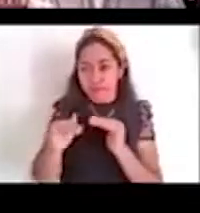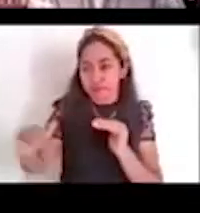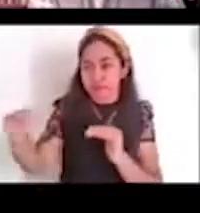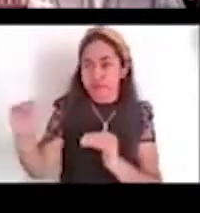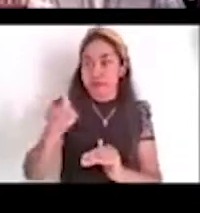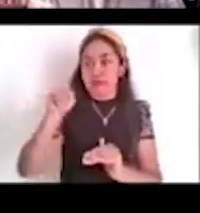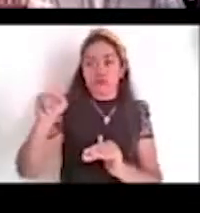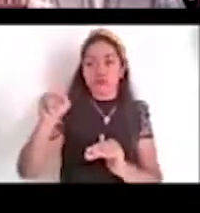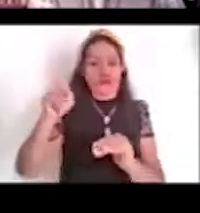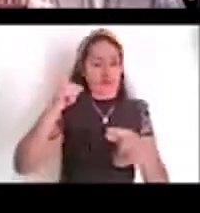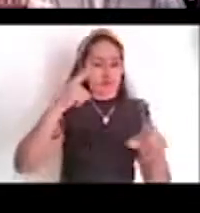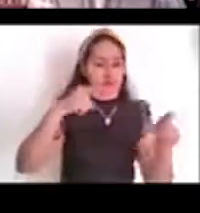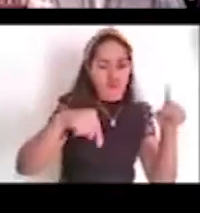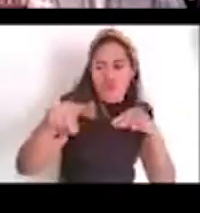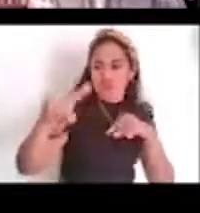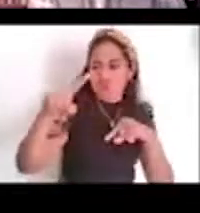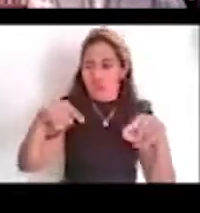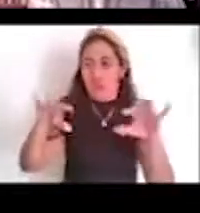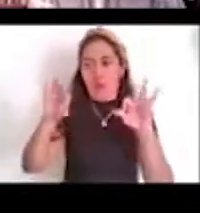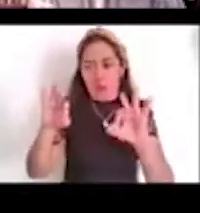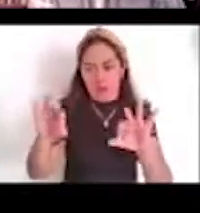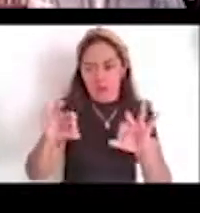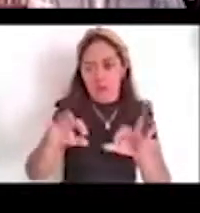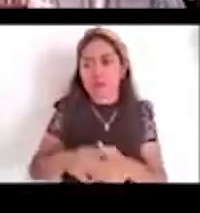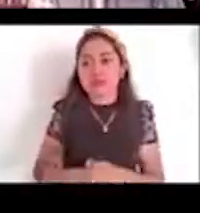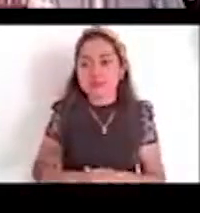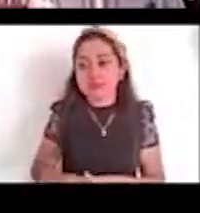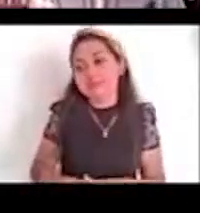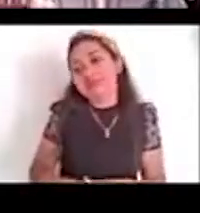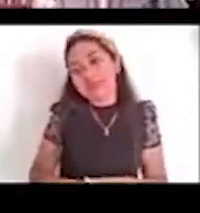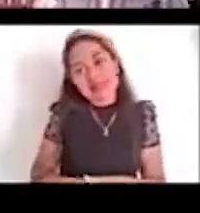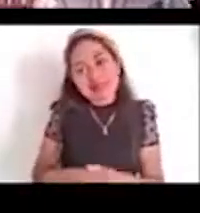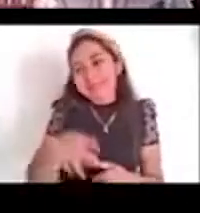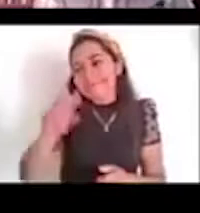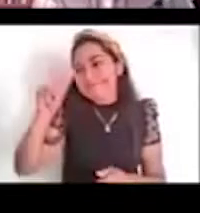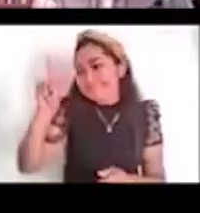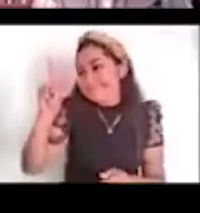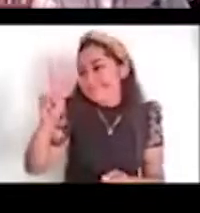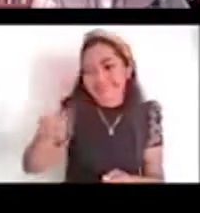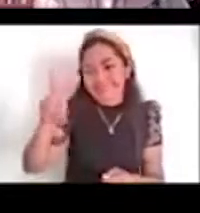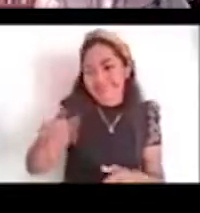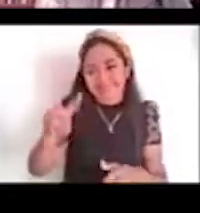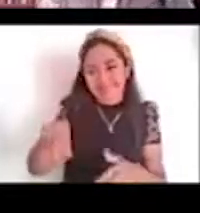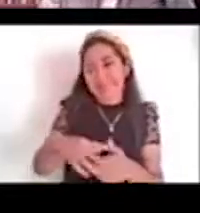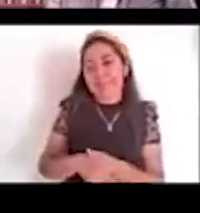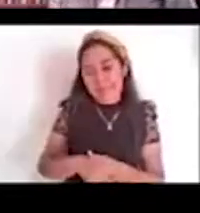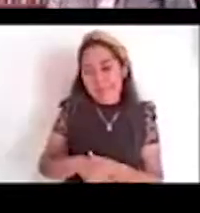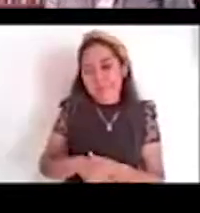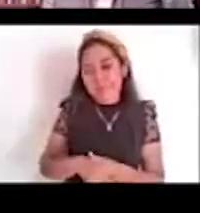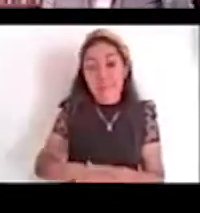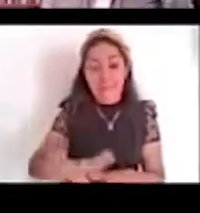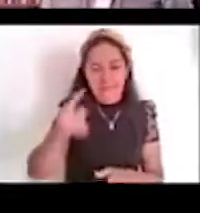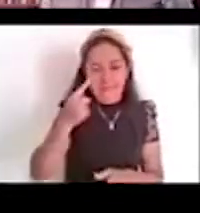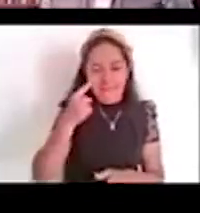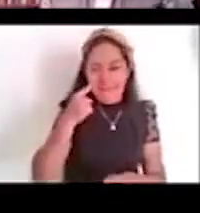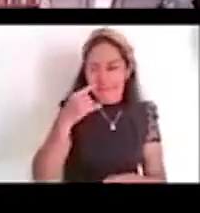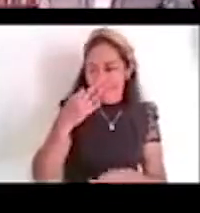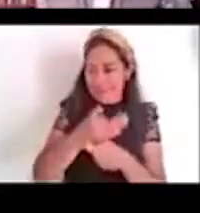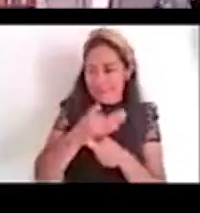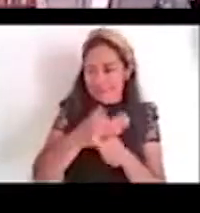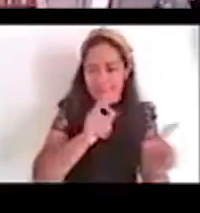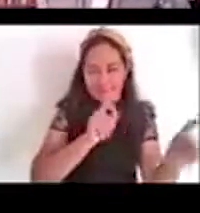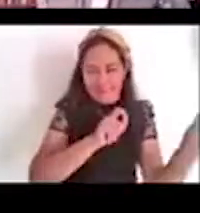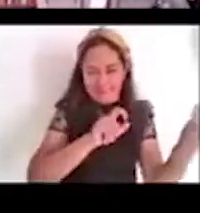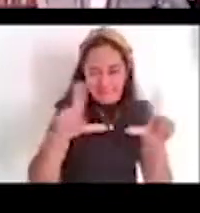divinidad del personaje, ¿no? Sí, se cae en una fase de despotismo. Por aquí tengo una, bueno, este es un recorrido por